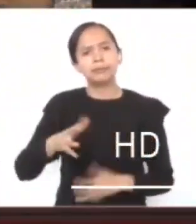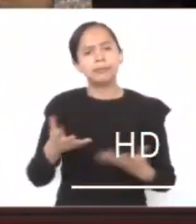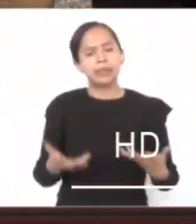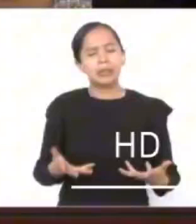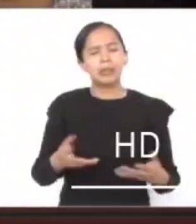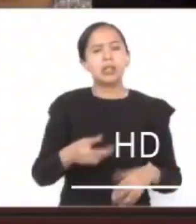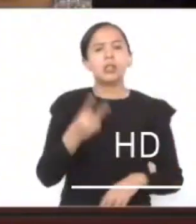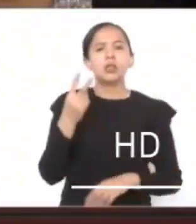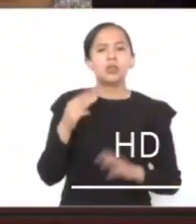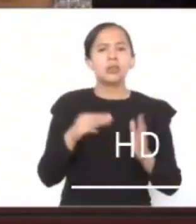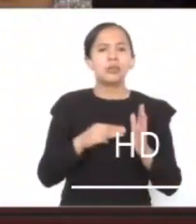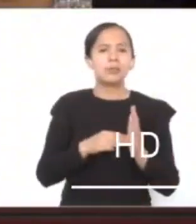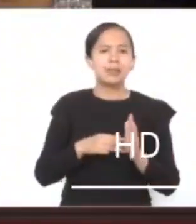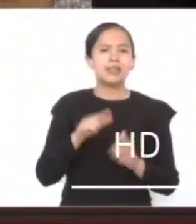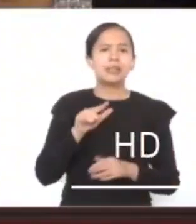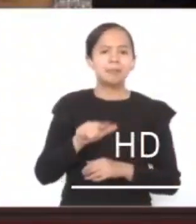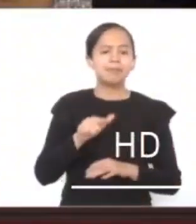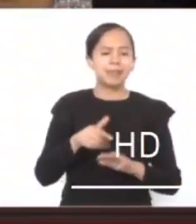del 2017.